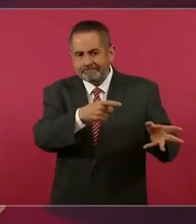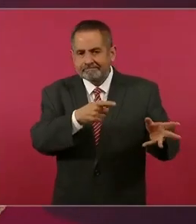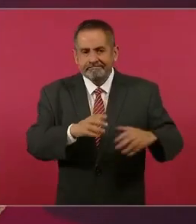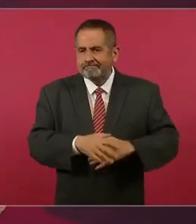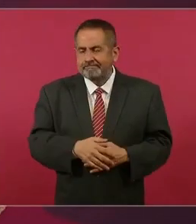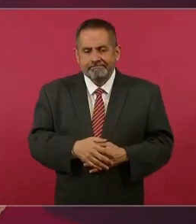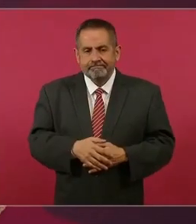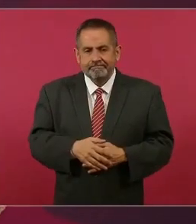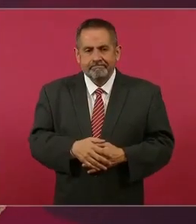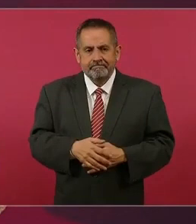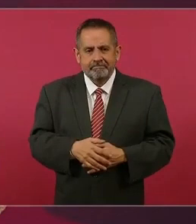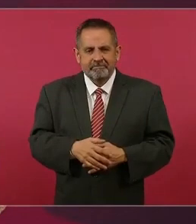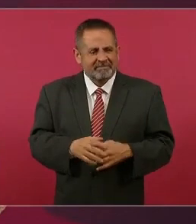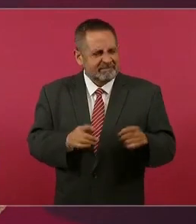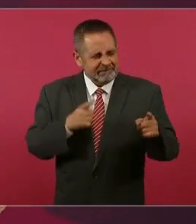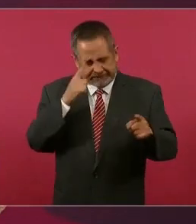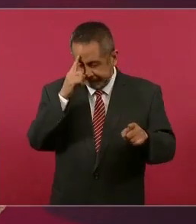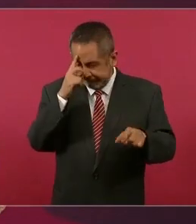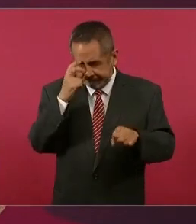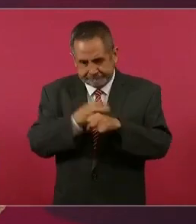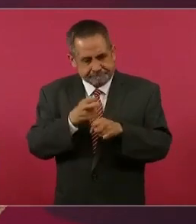como diría una amiga, me choca